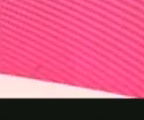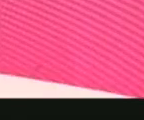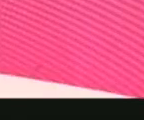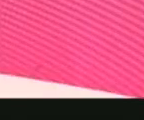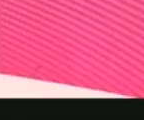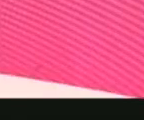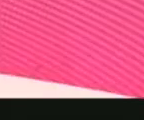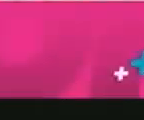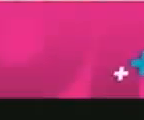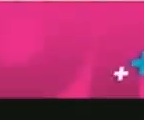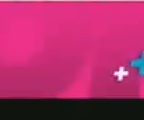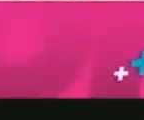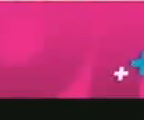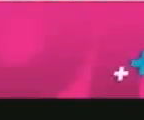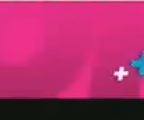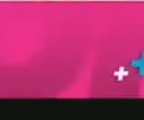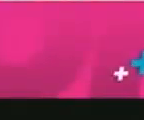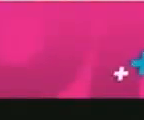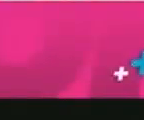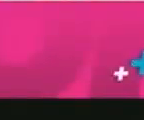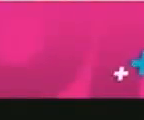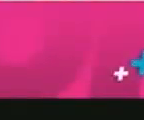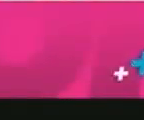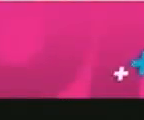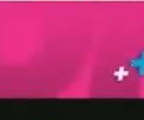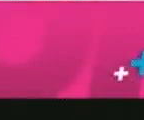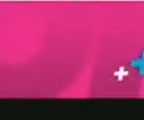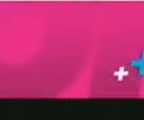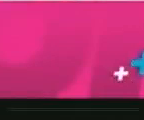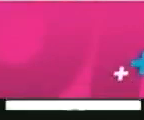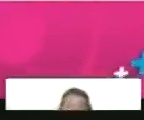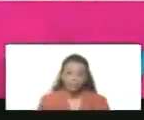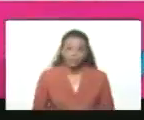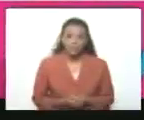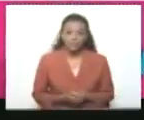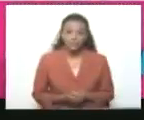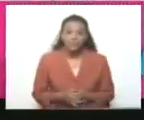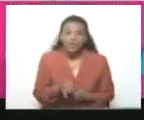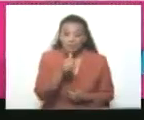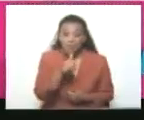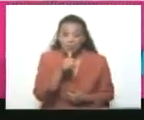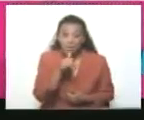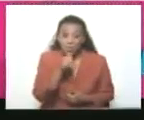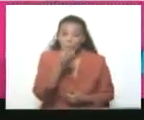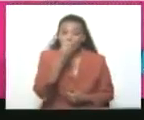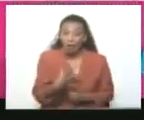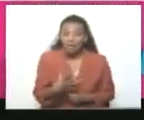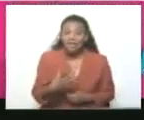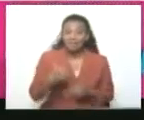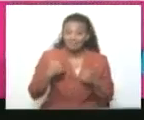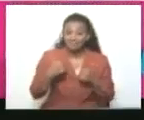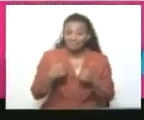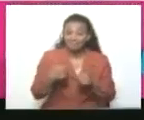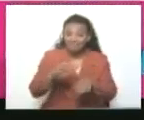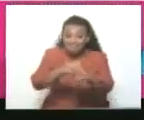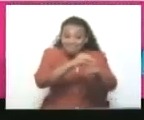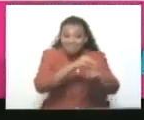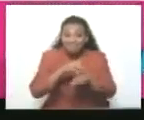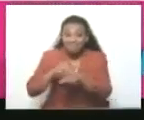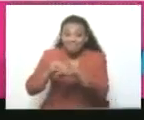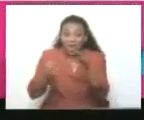joven, de mujeres y hombres, profesionales, gerentes y líderes,